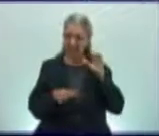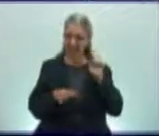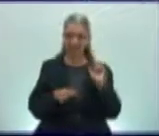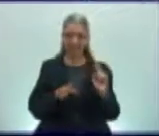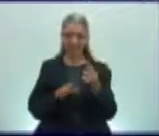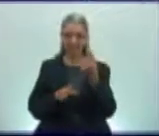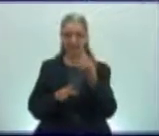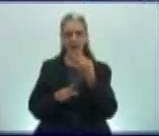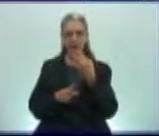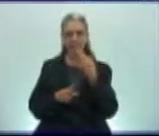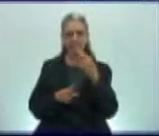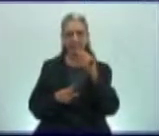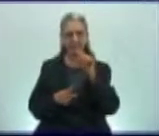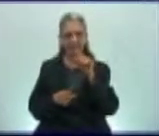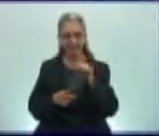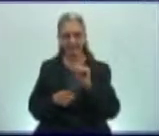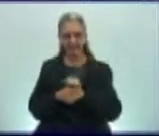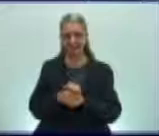hemos estado trabajando.